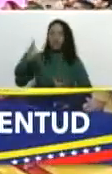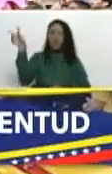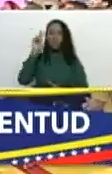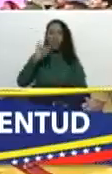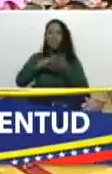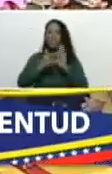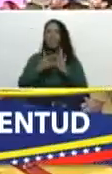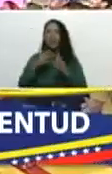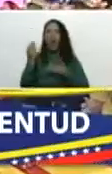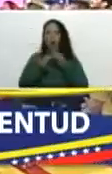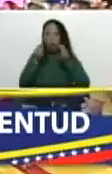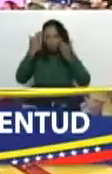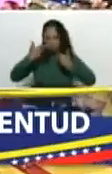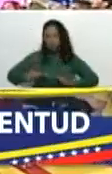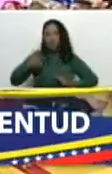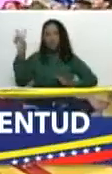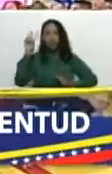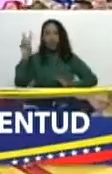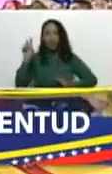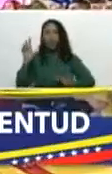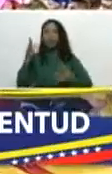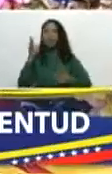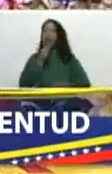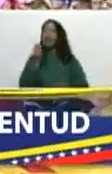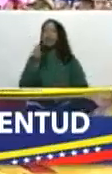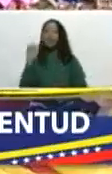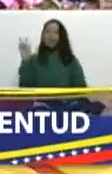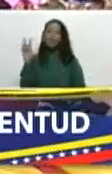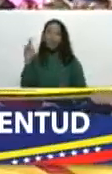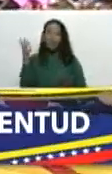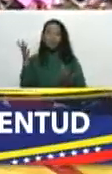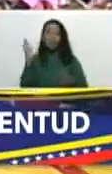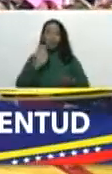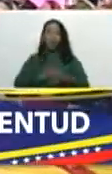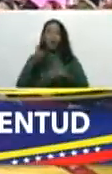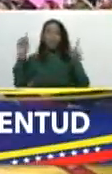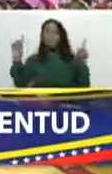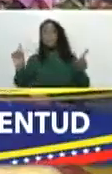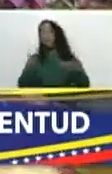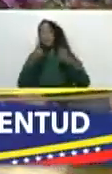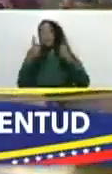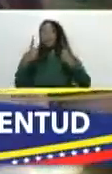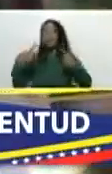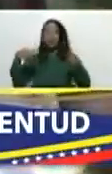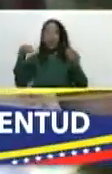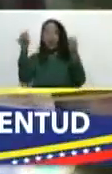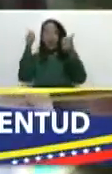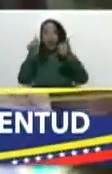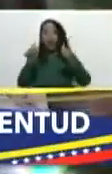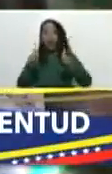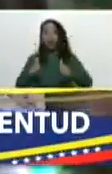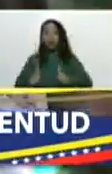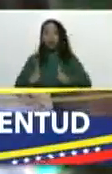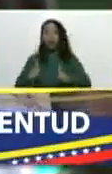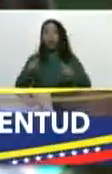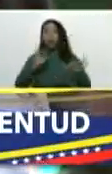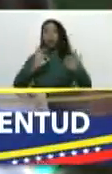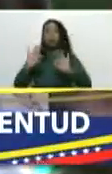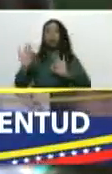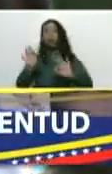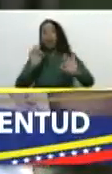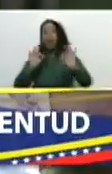qué está hecho Venezuela y sobre todo de la juventud venezolana, porque un músico, un artista, un teatrista